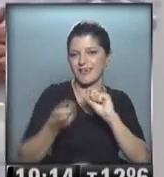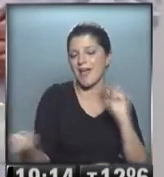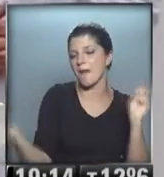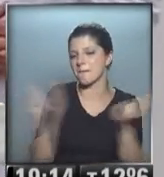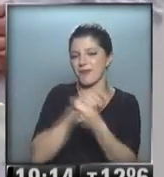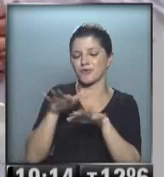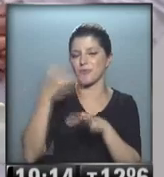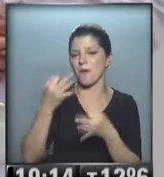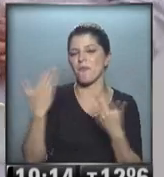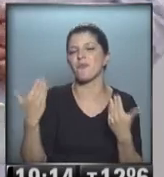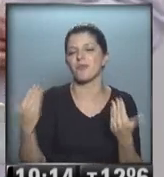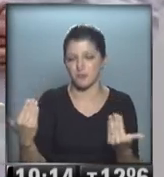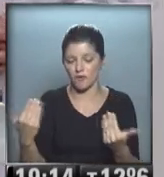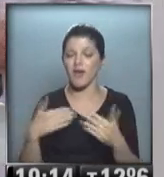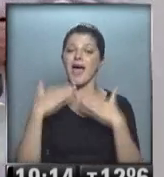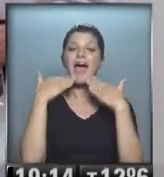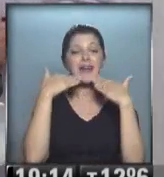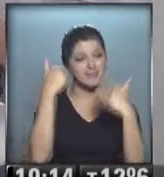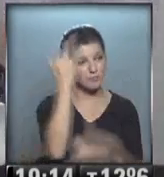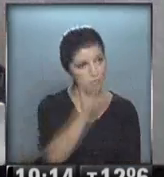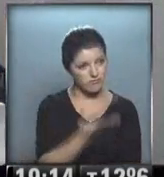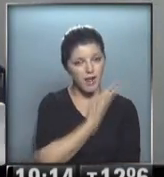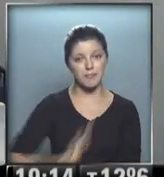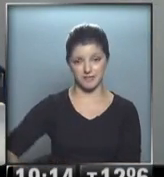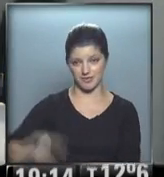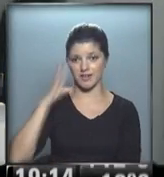realidad. Lo agradecemos a la señora presidenta